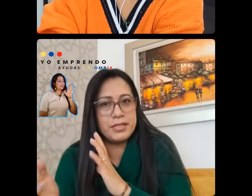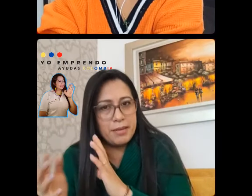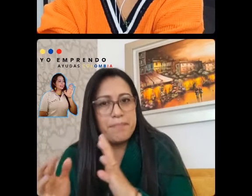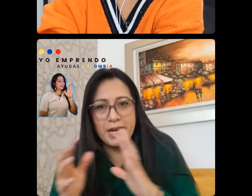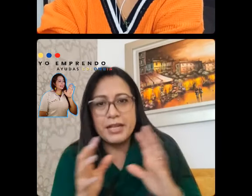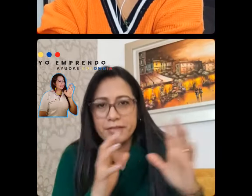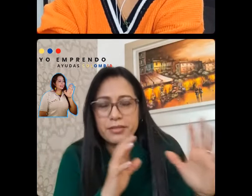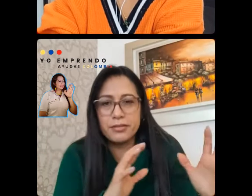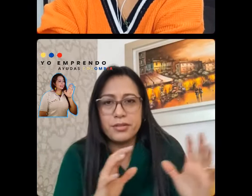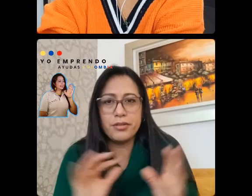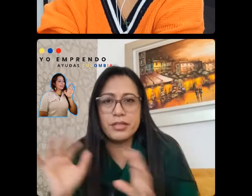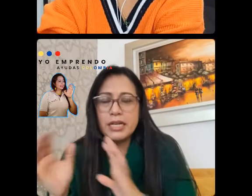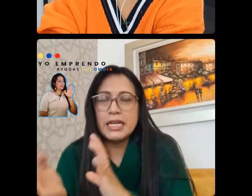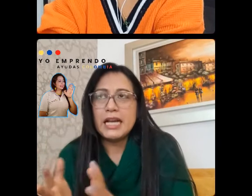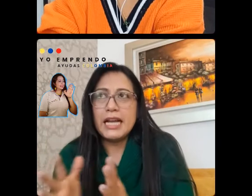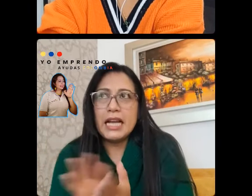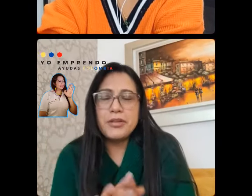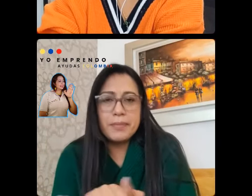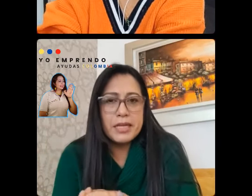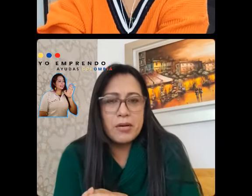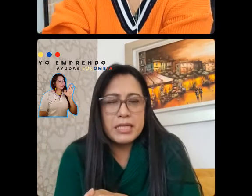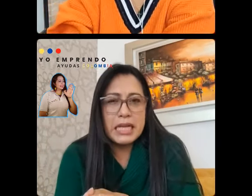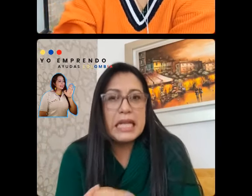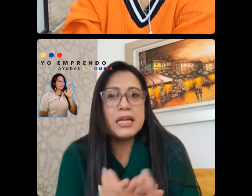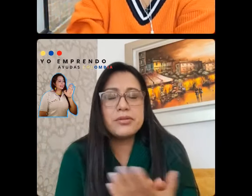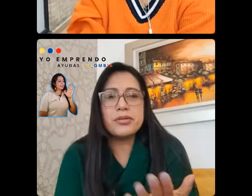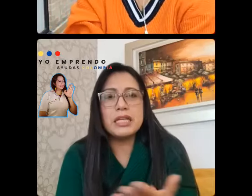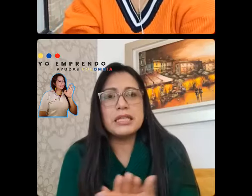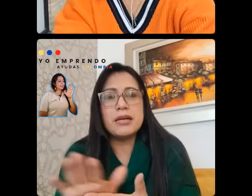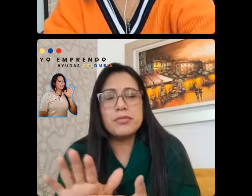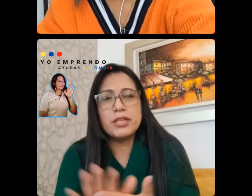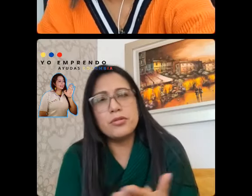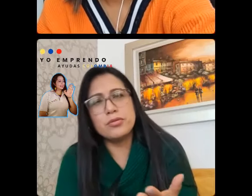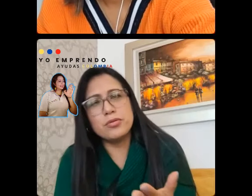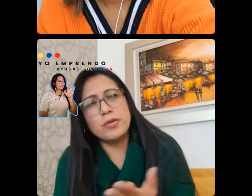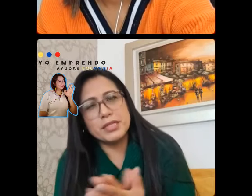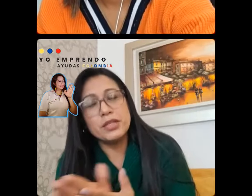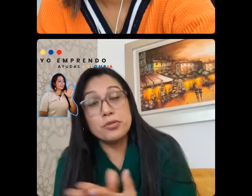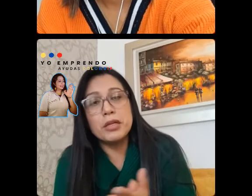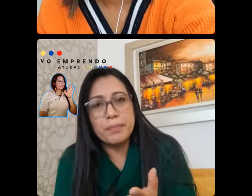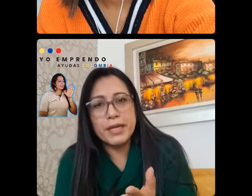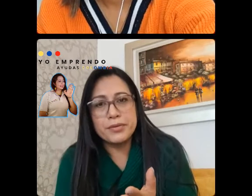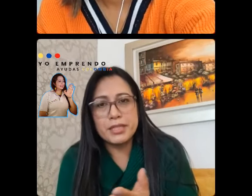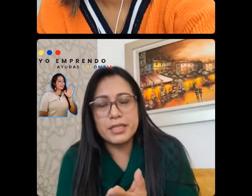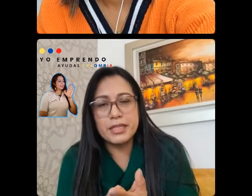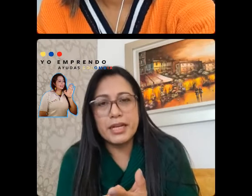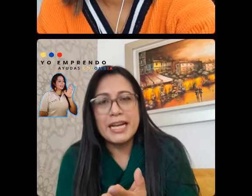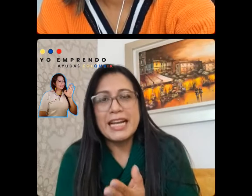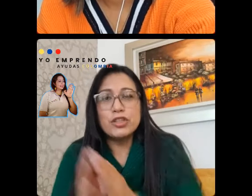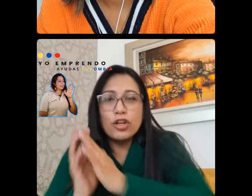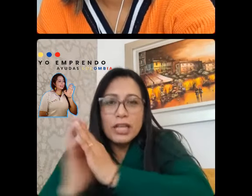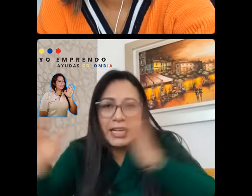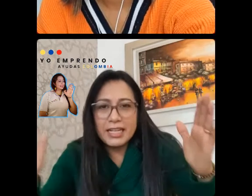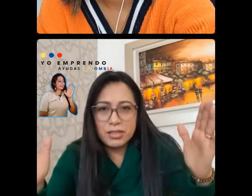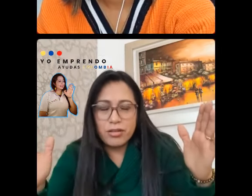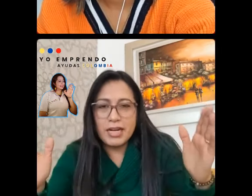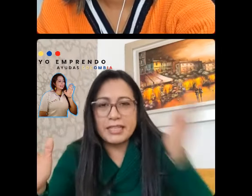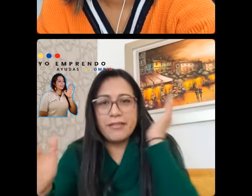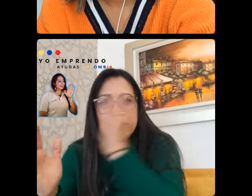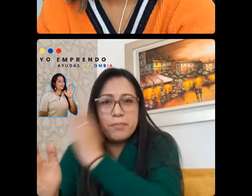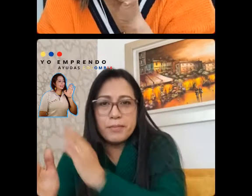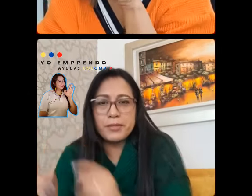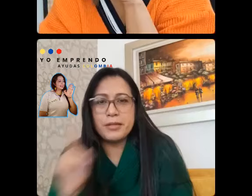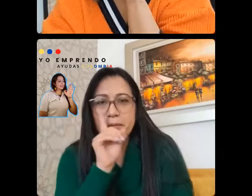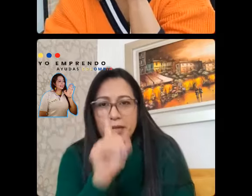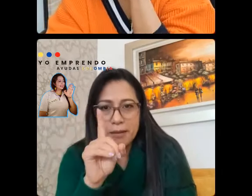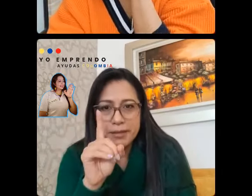extrema O sea ya Ya hay unas condiciones el año pasado esa línea nosotros la teníamos en 900,000 pesos es decir que todo el ingreso del hogar